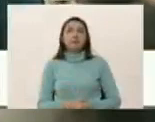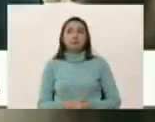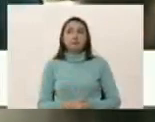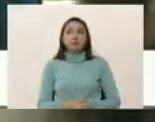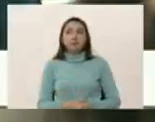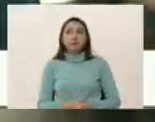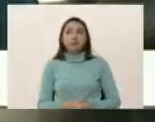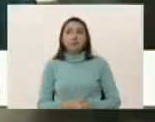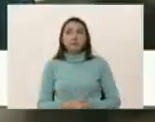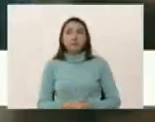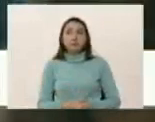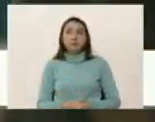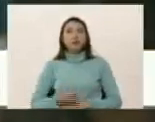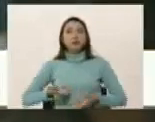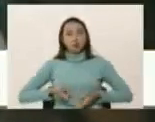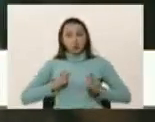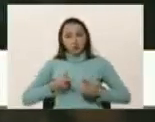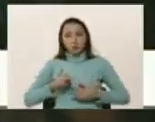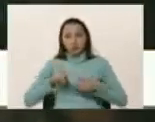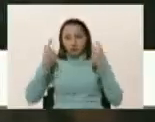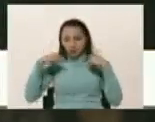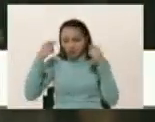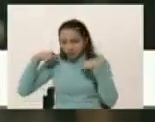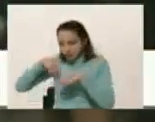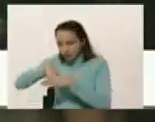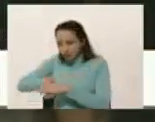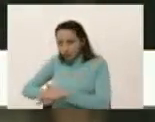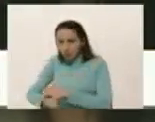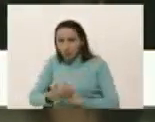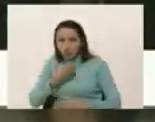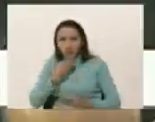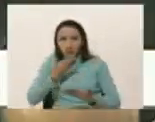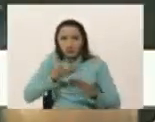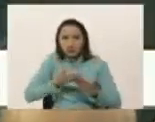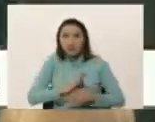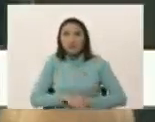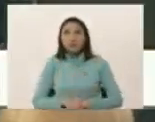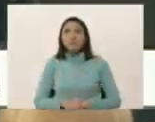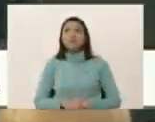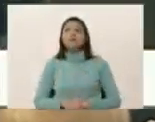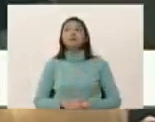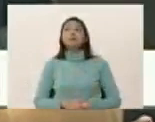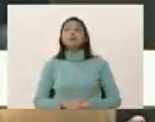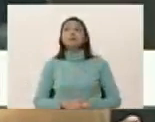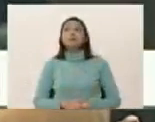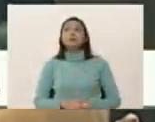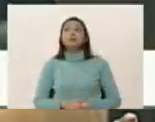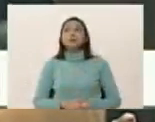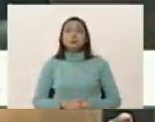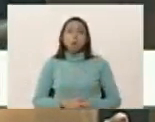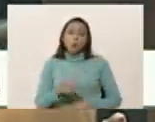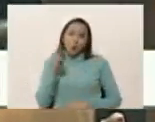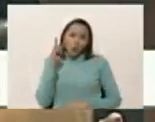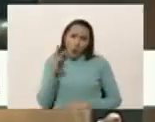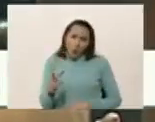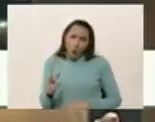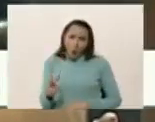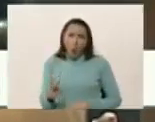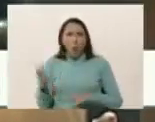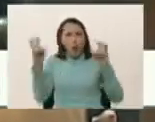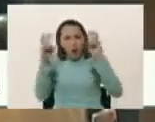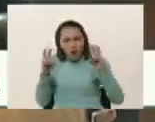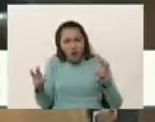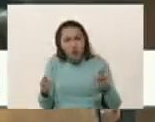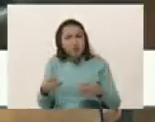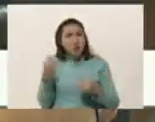con su autorización para quitarme el trabajo con el presidente la única observación que nosotros tenemos este punto es la